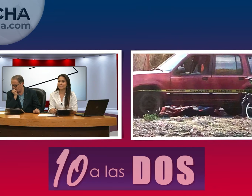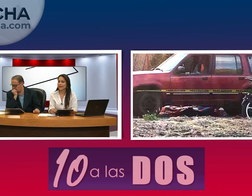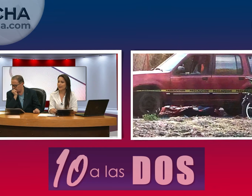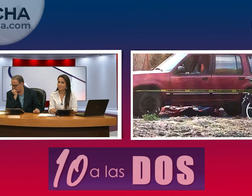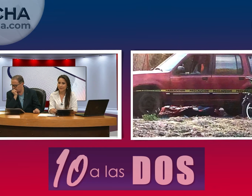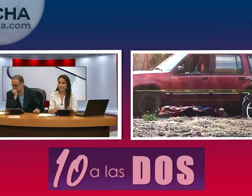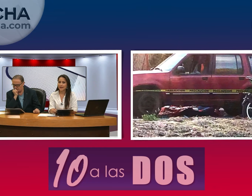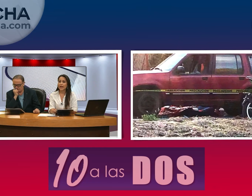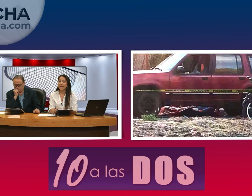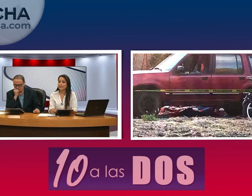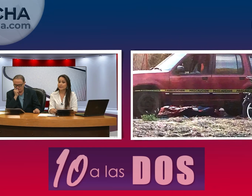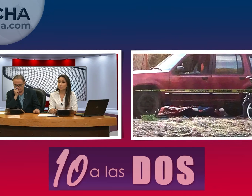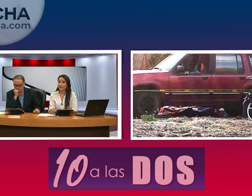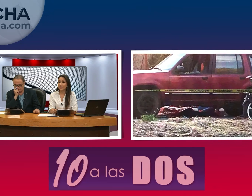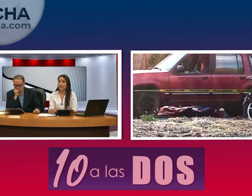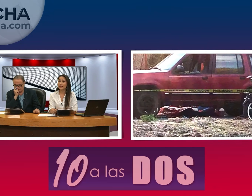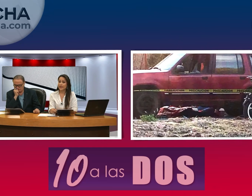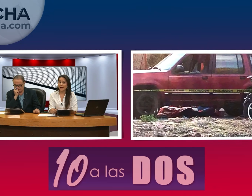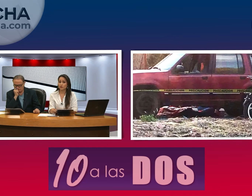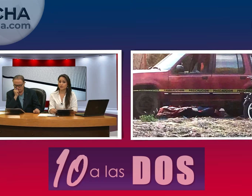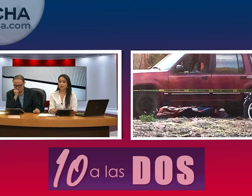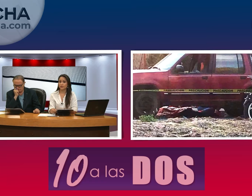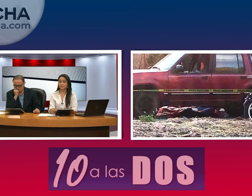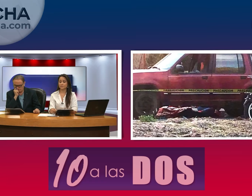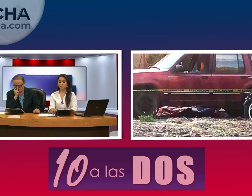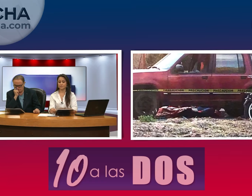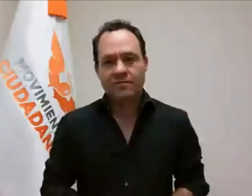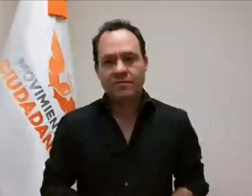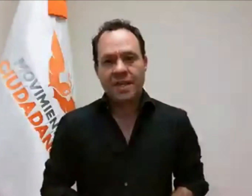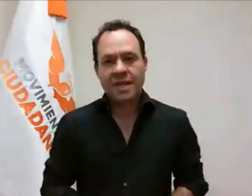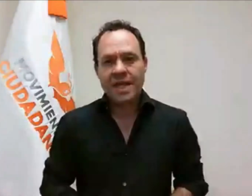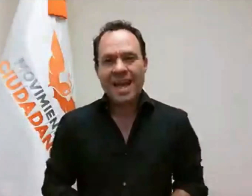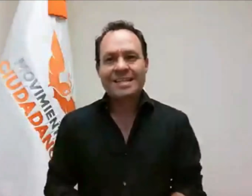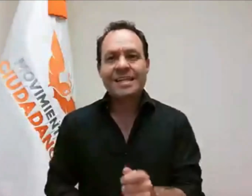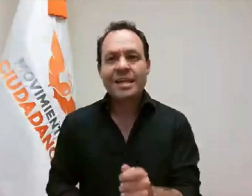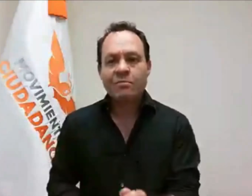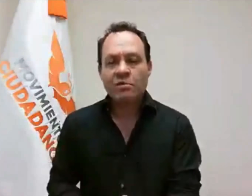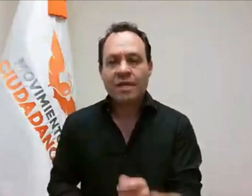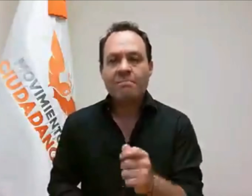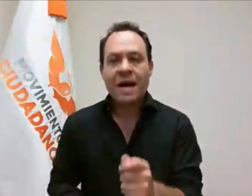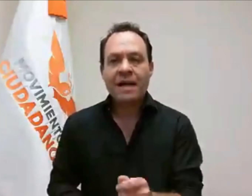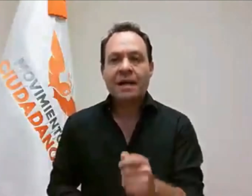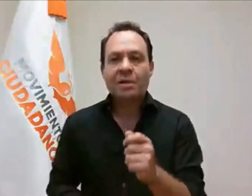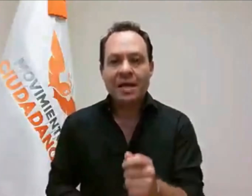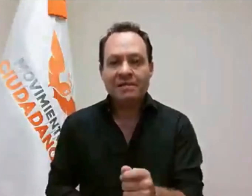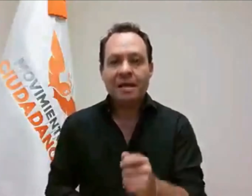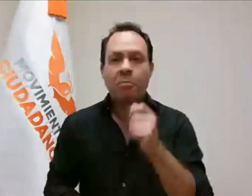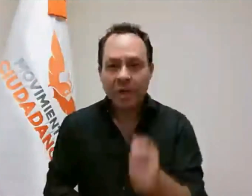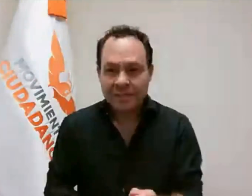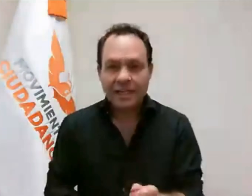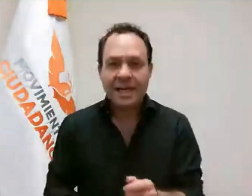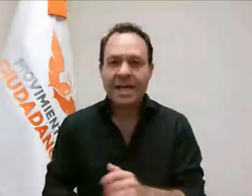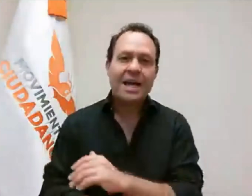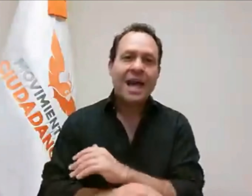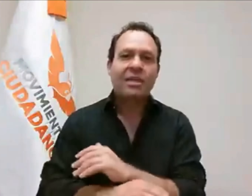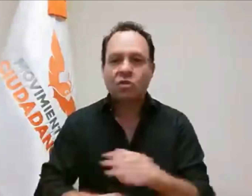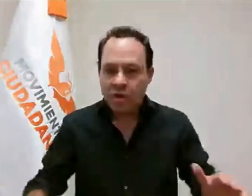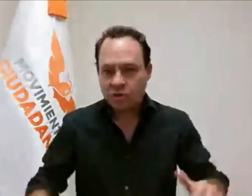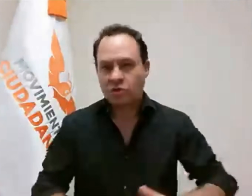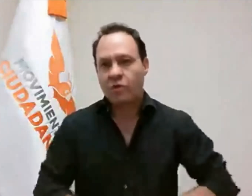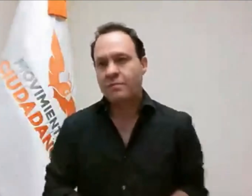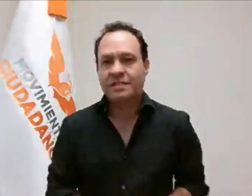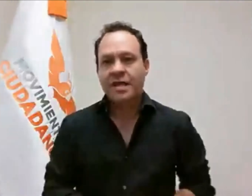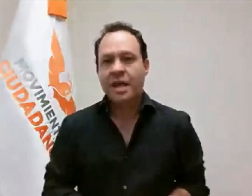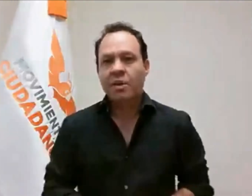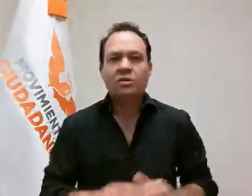y garantizar la paz la seguridad y la justicia exigimos que pare la violencia política en